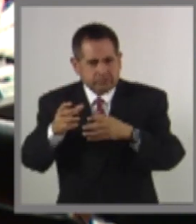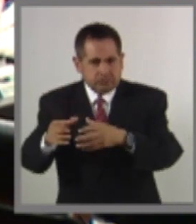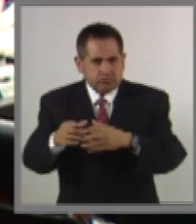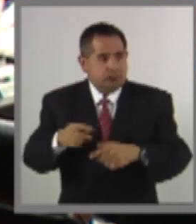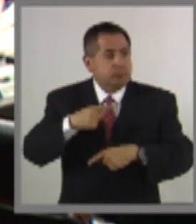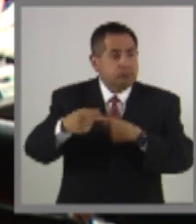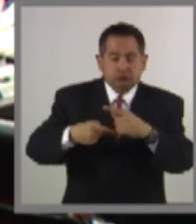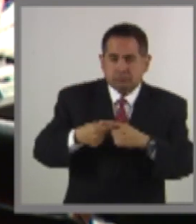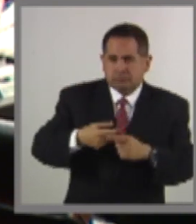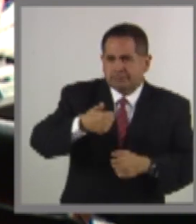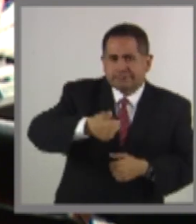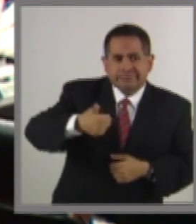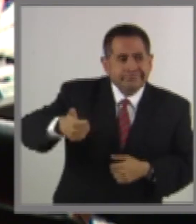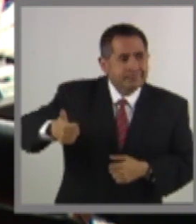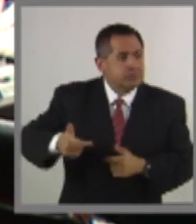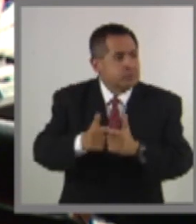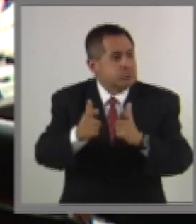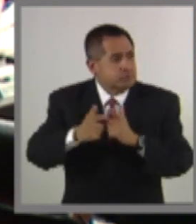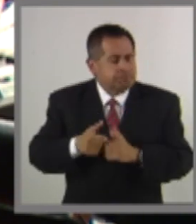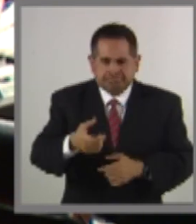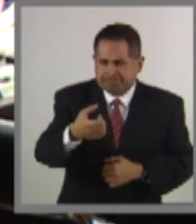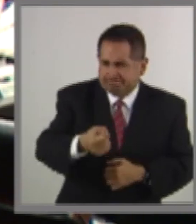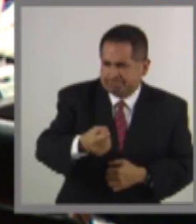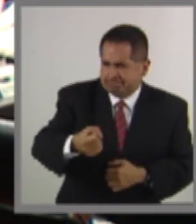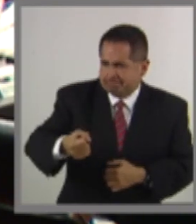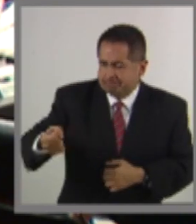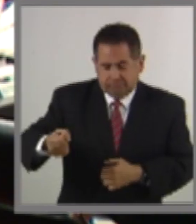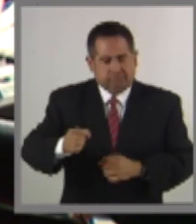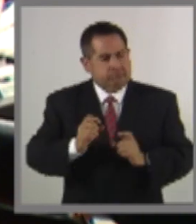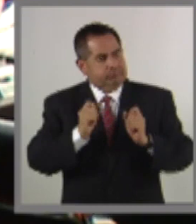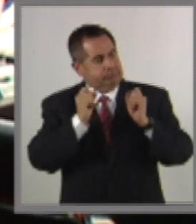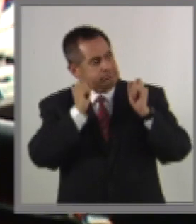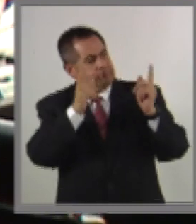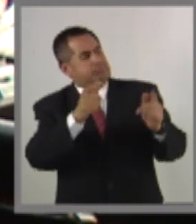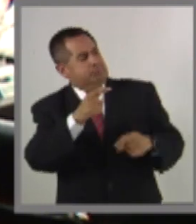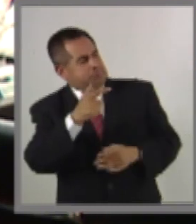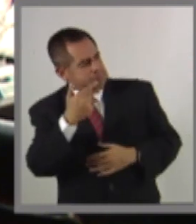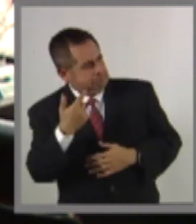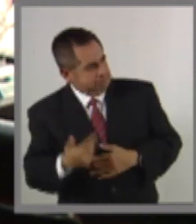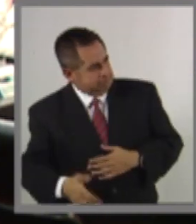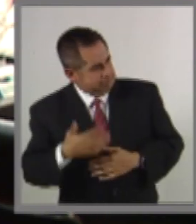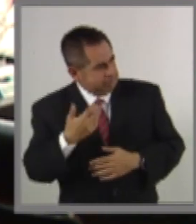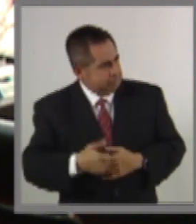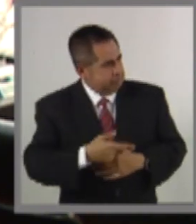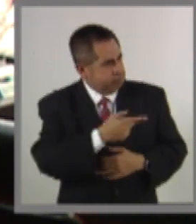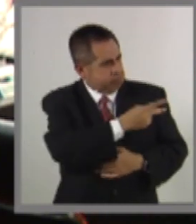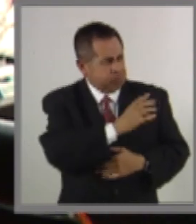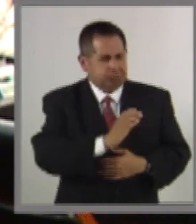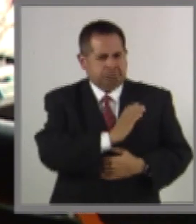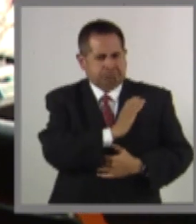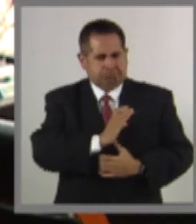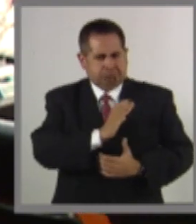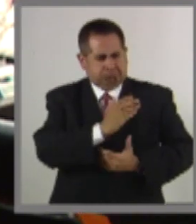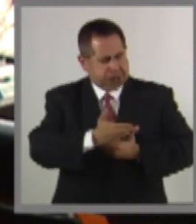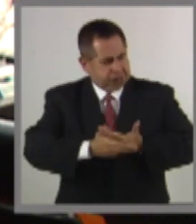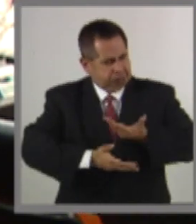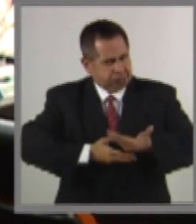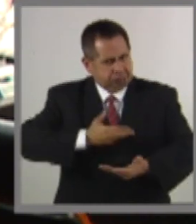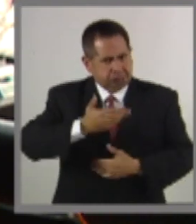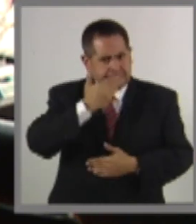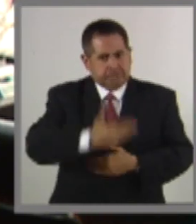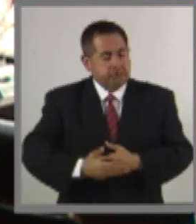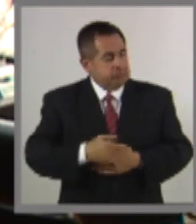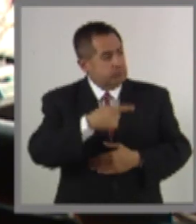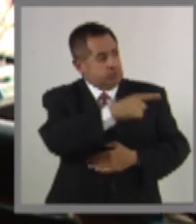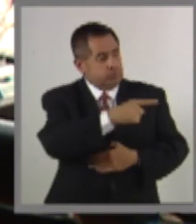a despedirte de mi grupo parlamentario. Son detalles que habla de un caballero de la política. Y hoy que